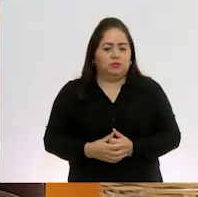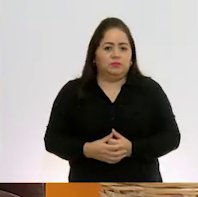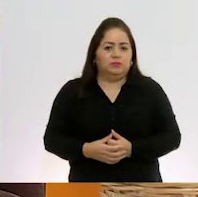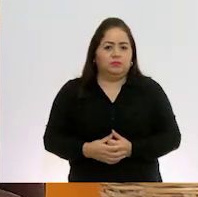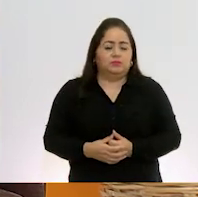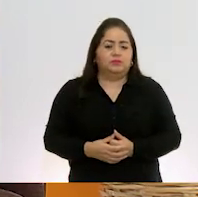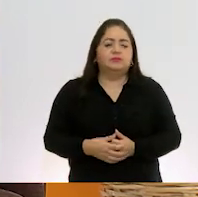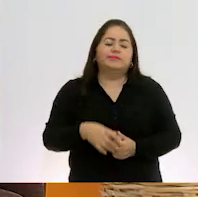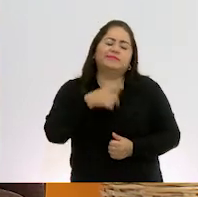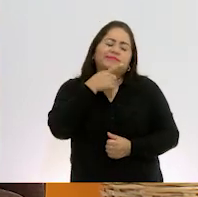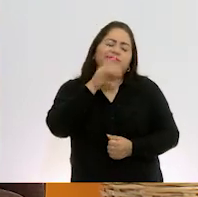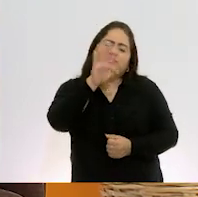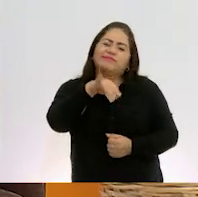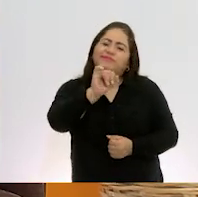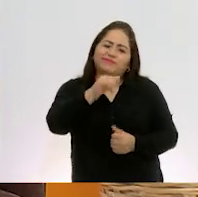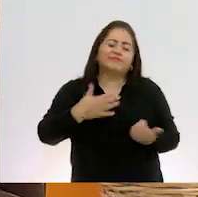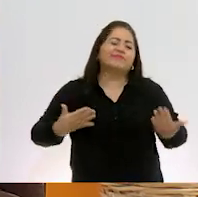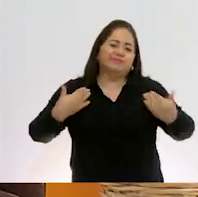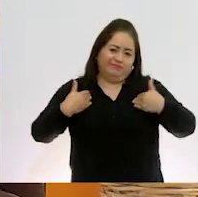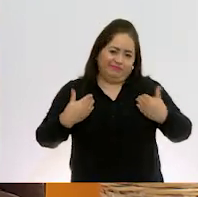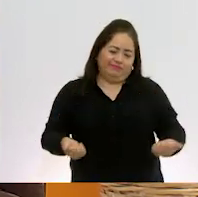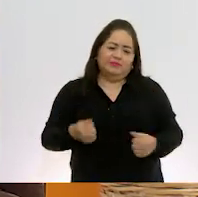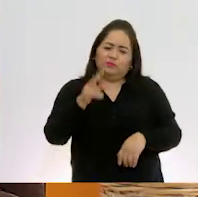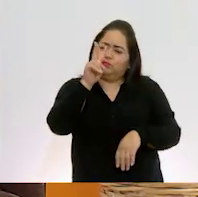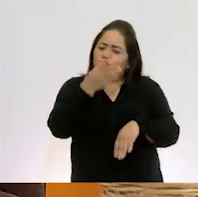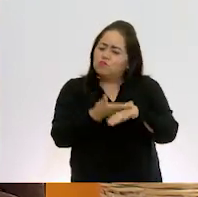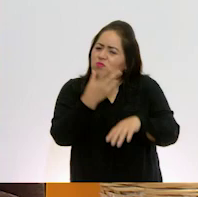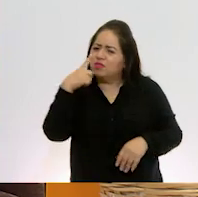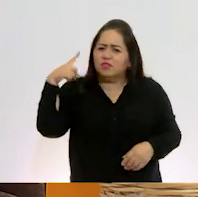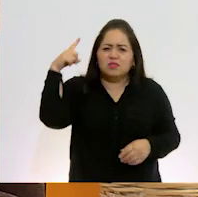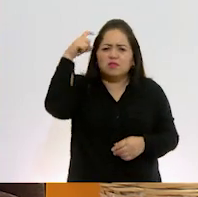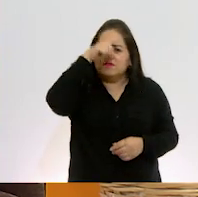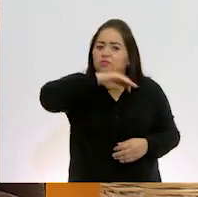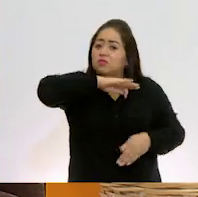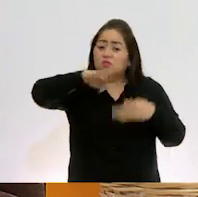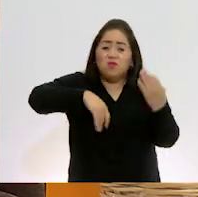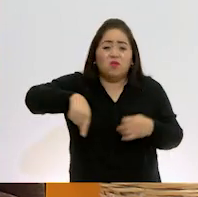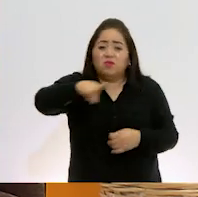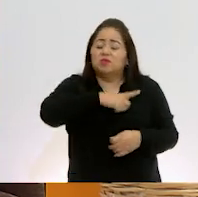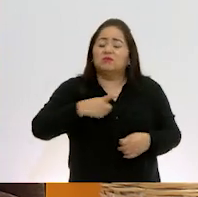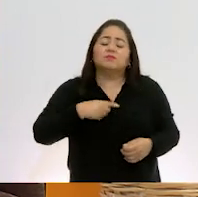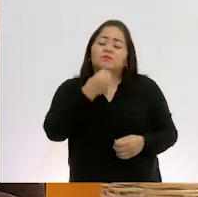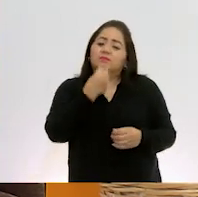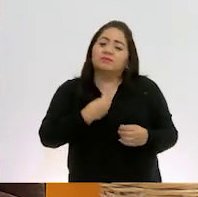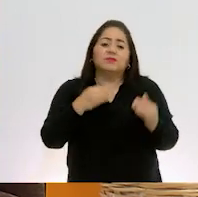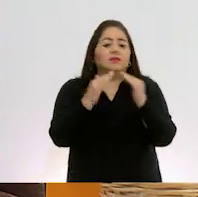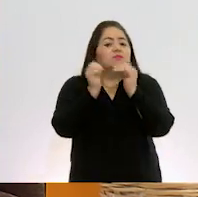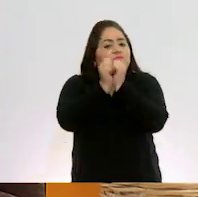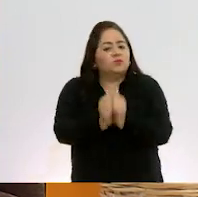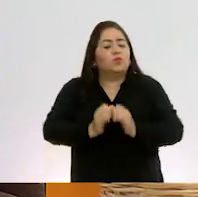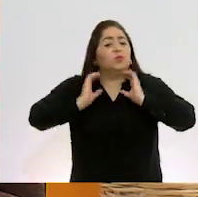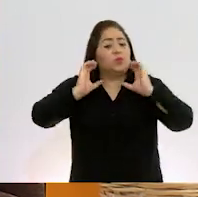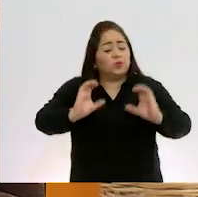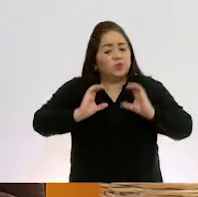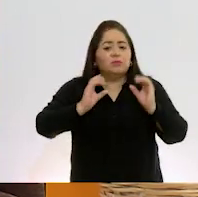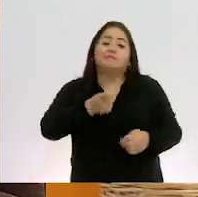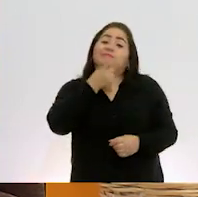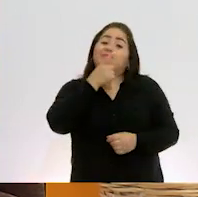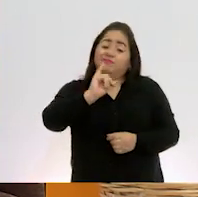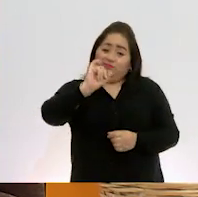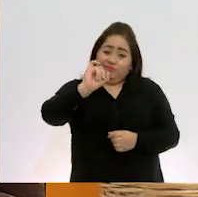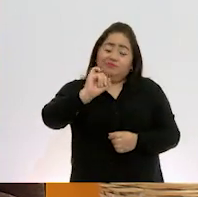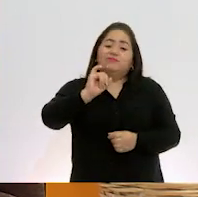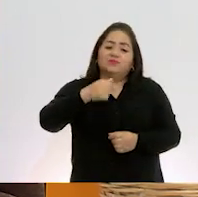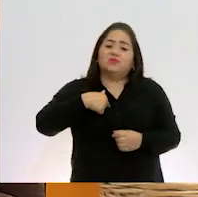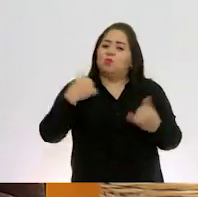Sí, te entiendo. Es un momento difícil en donde todos tenemos que estar en casa cuidándonos. Y sí, efectivamente,